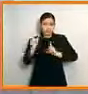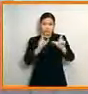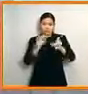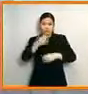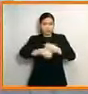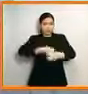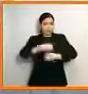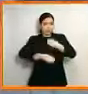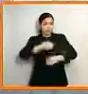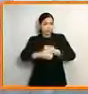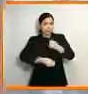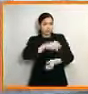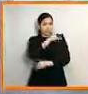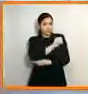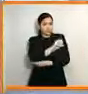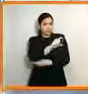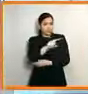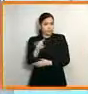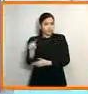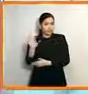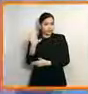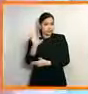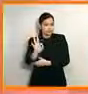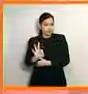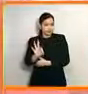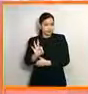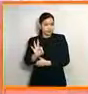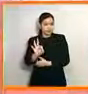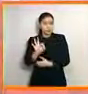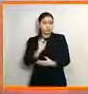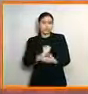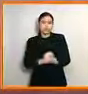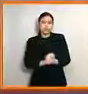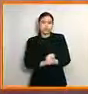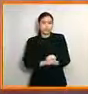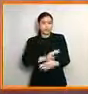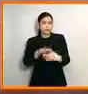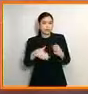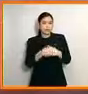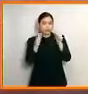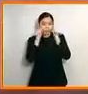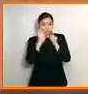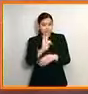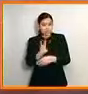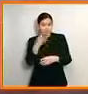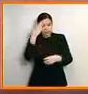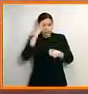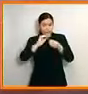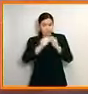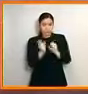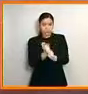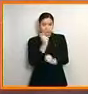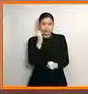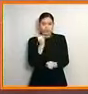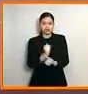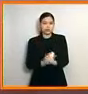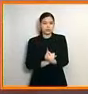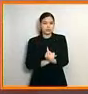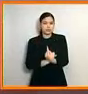sus 10 esferas en el orden del 0 al 9. Así que esté pendiente porque a continuación conoceremos el